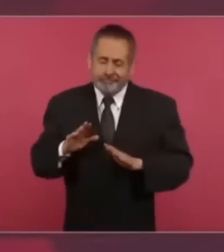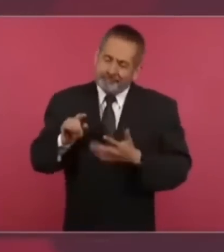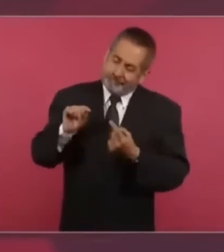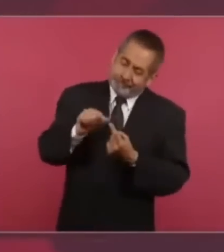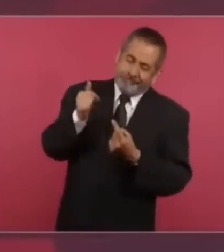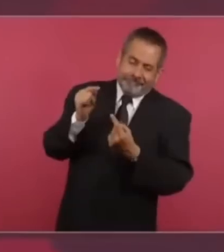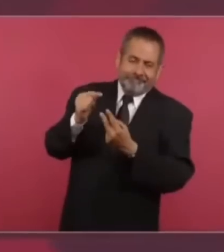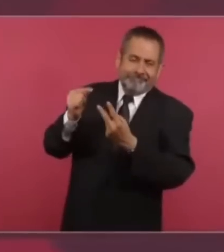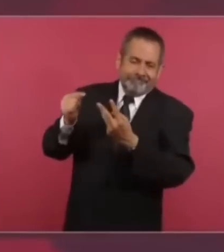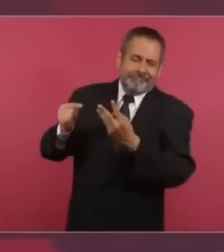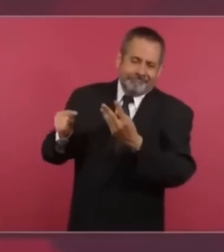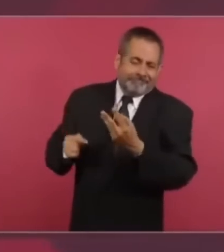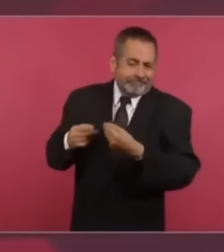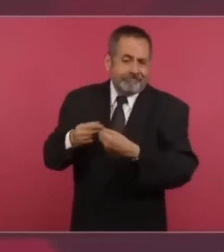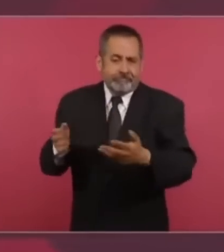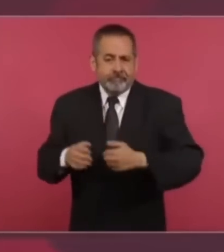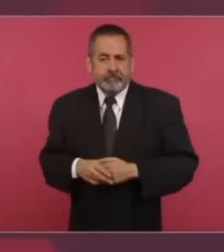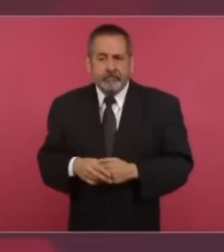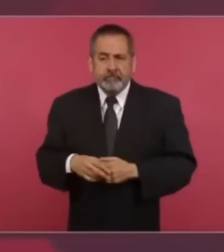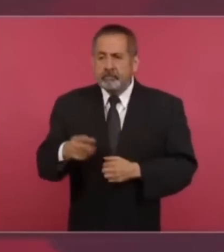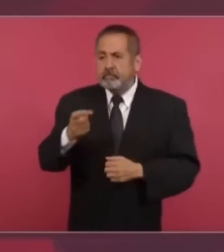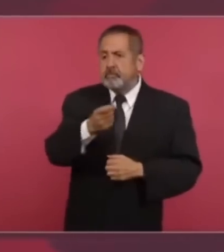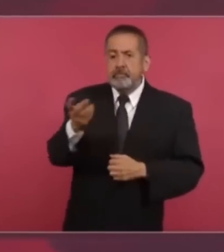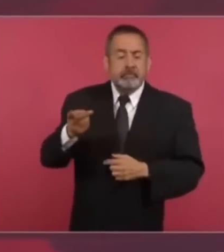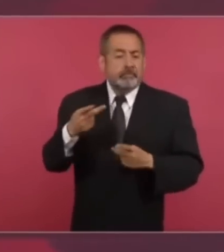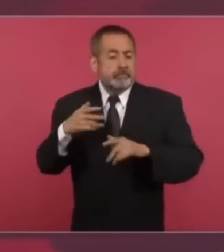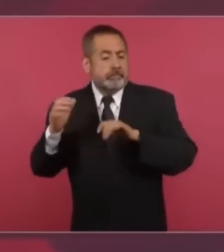incluso empleo.